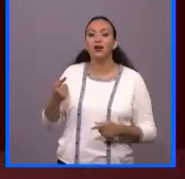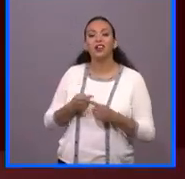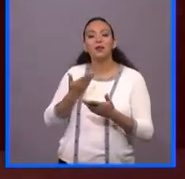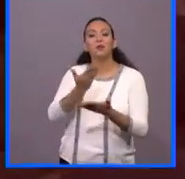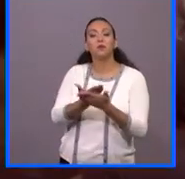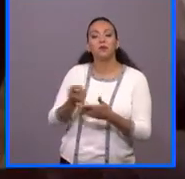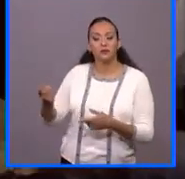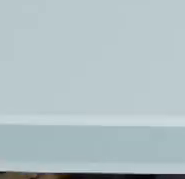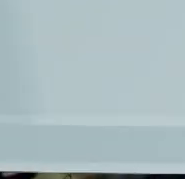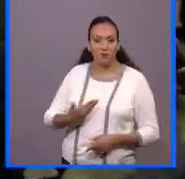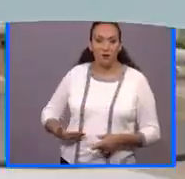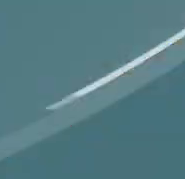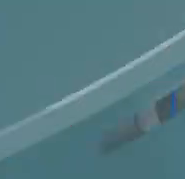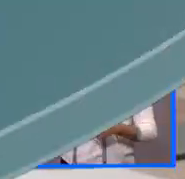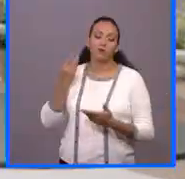acuerdos.